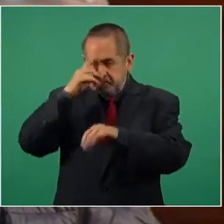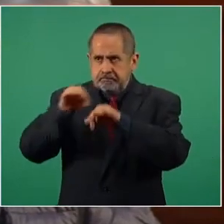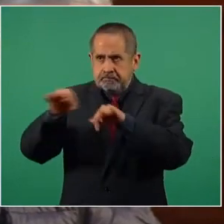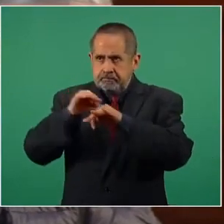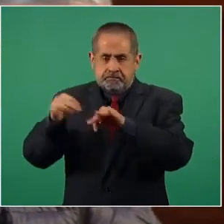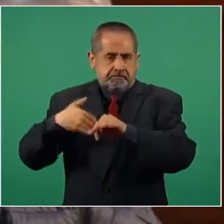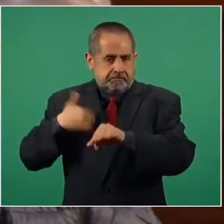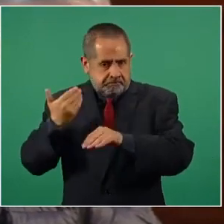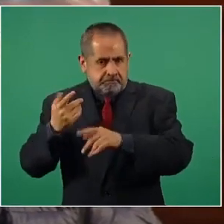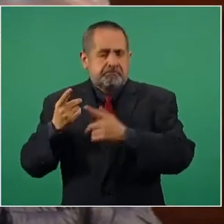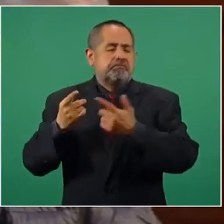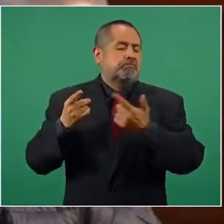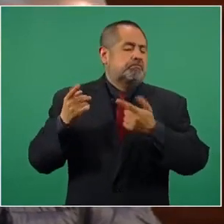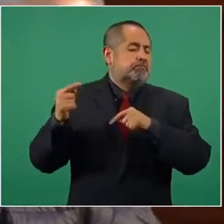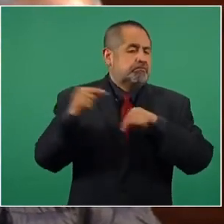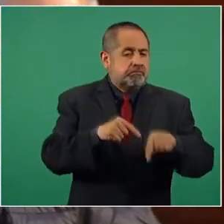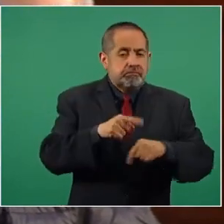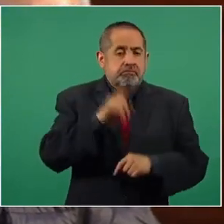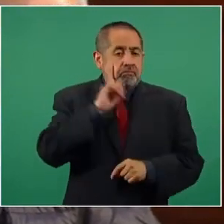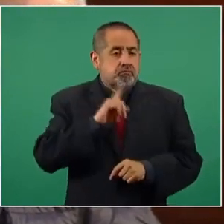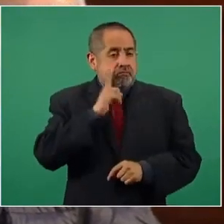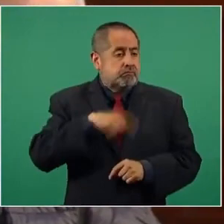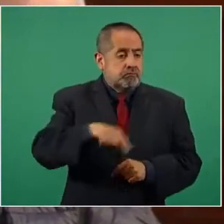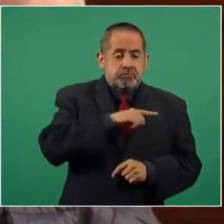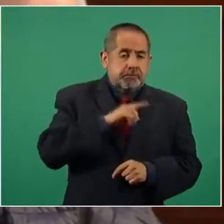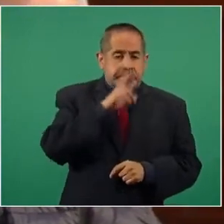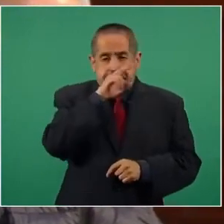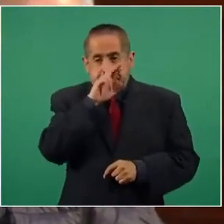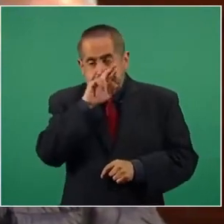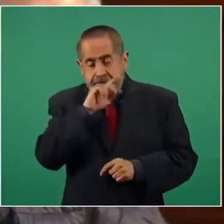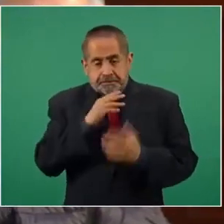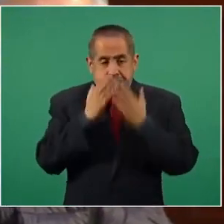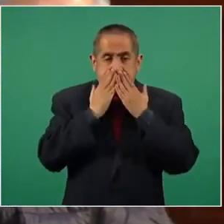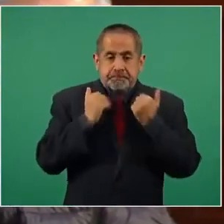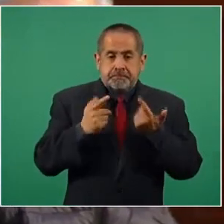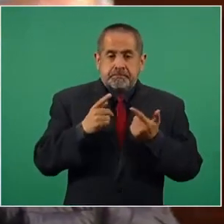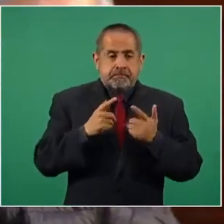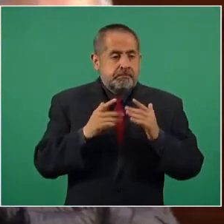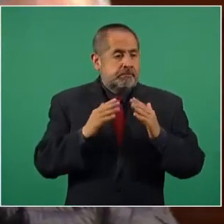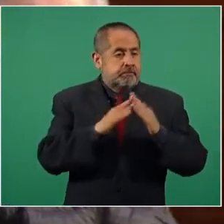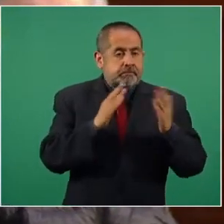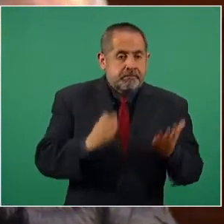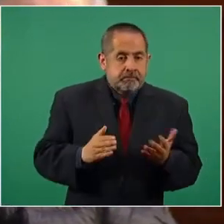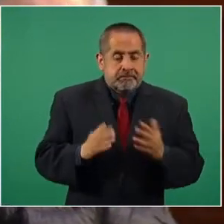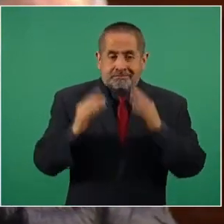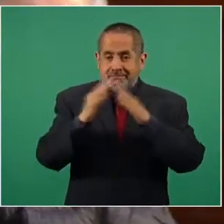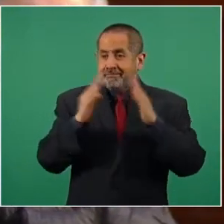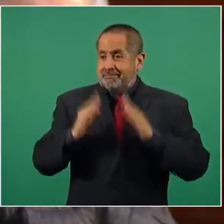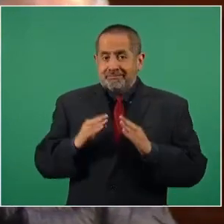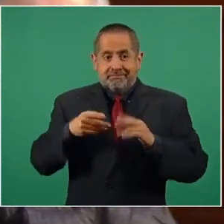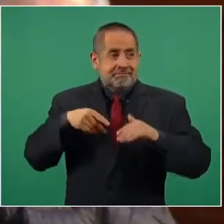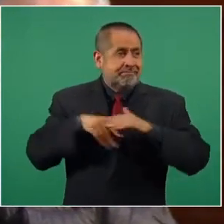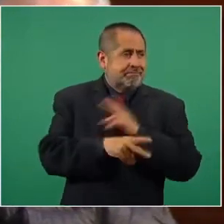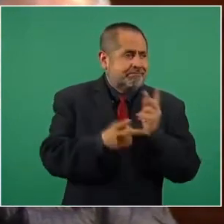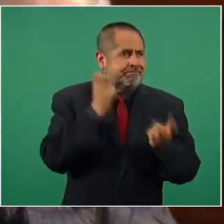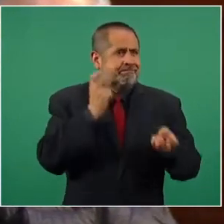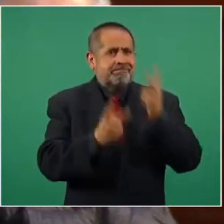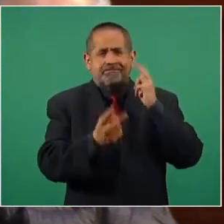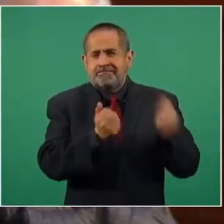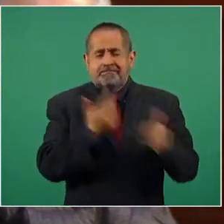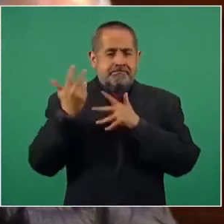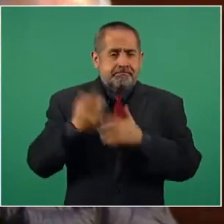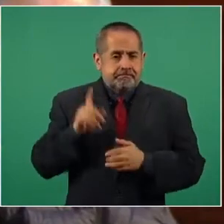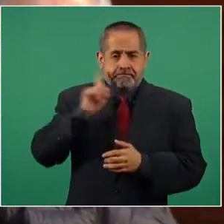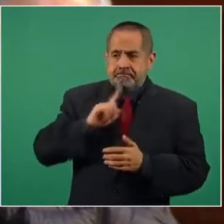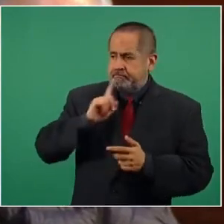y pues están muy preocupadas porque no tienen casas, las casas fueron saqueadas y pues no